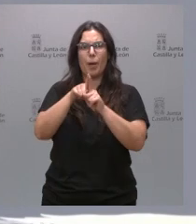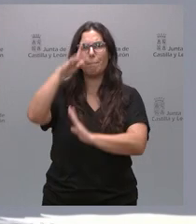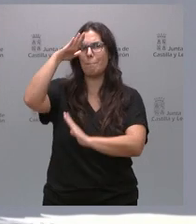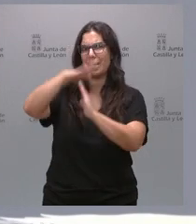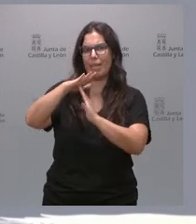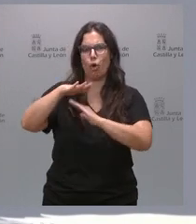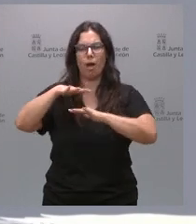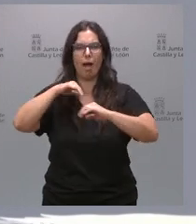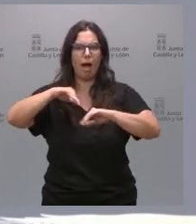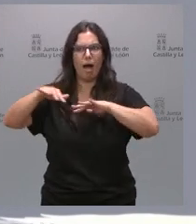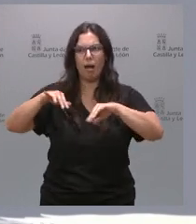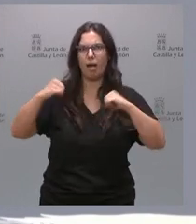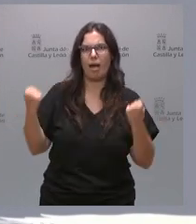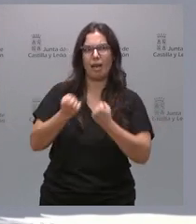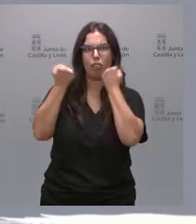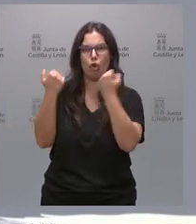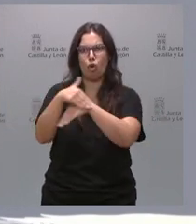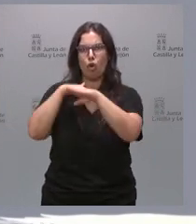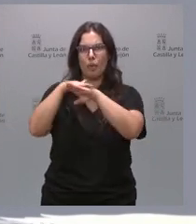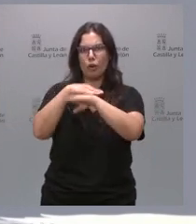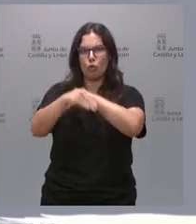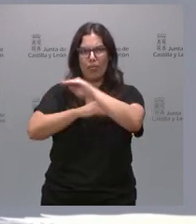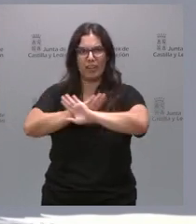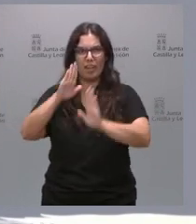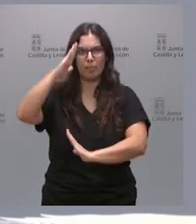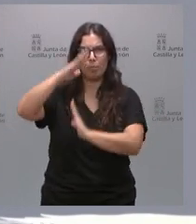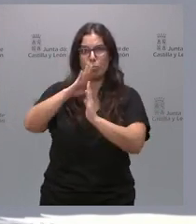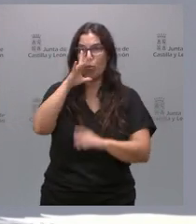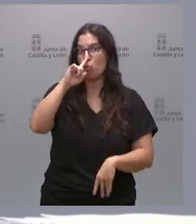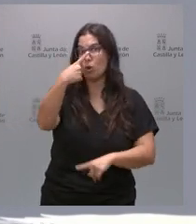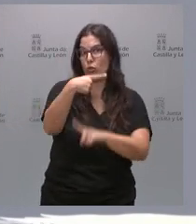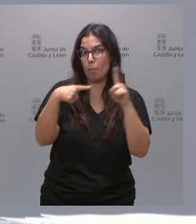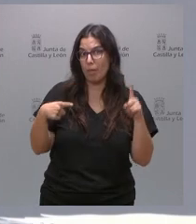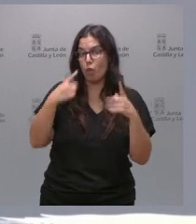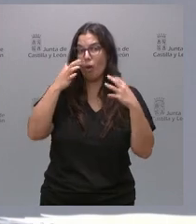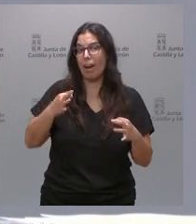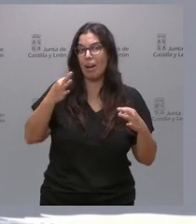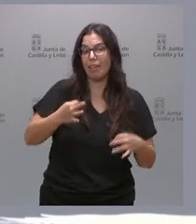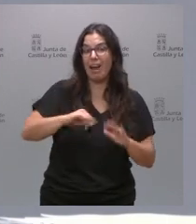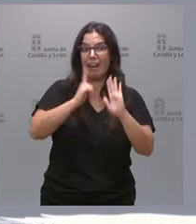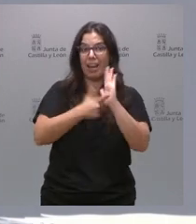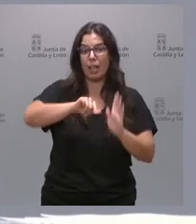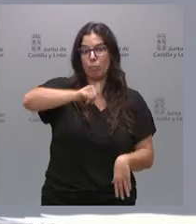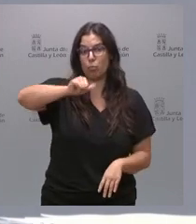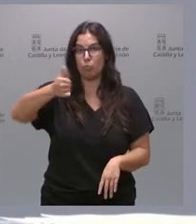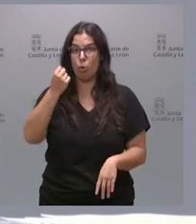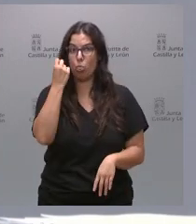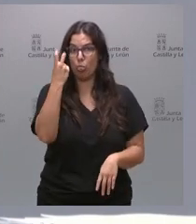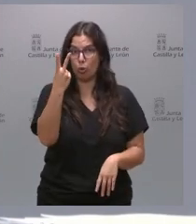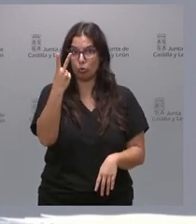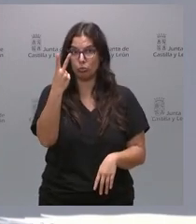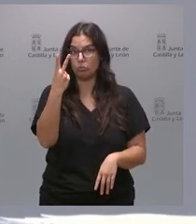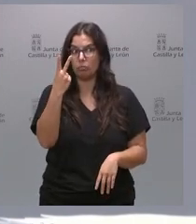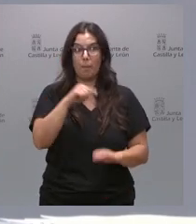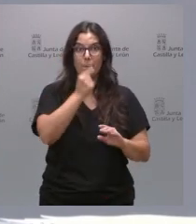en la acción del gobierno de la junta critican que en año y medio solo se hayan sacado adelante dos leyes más la de presupuestos